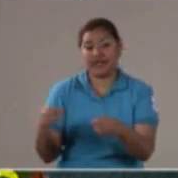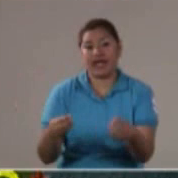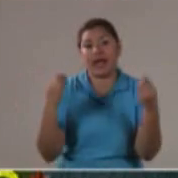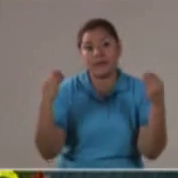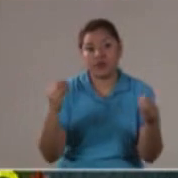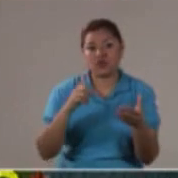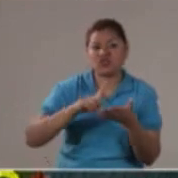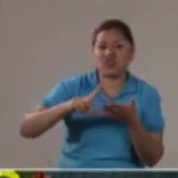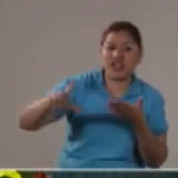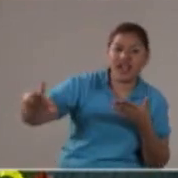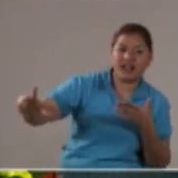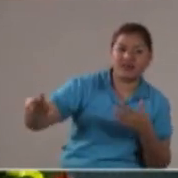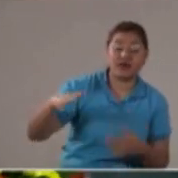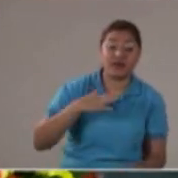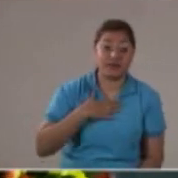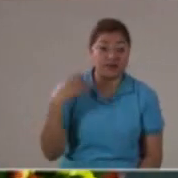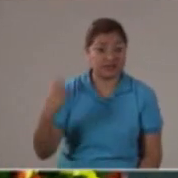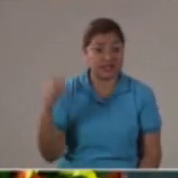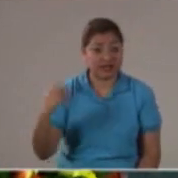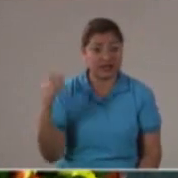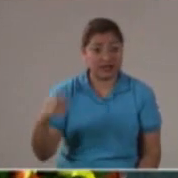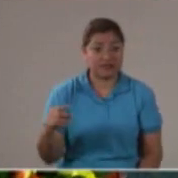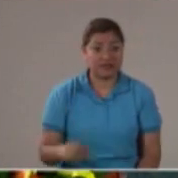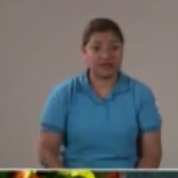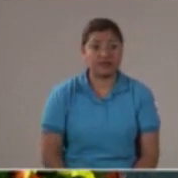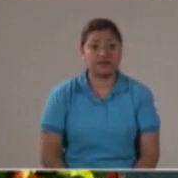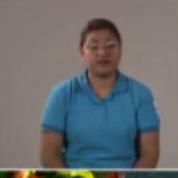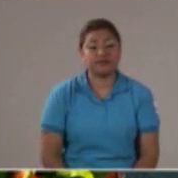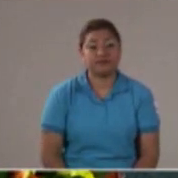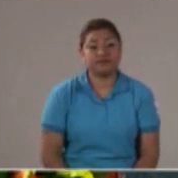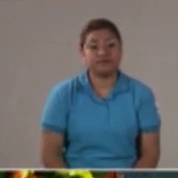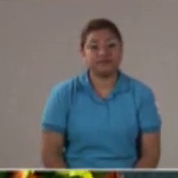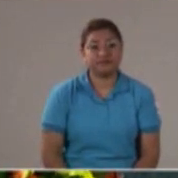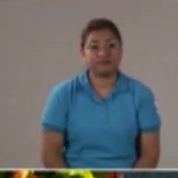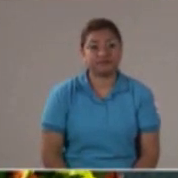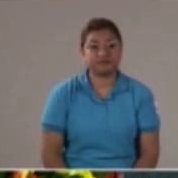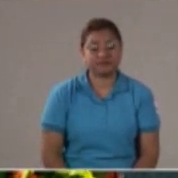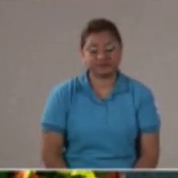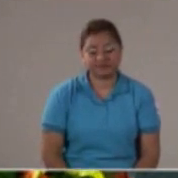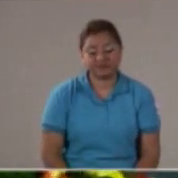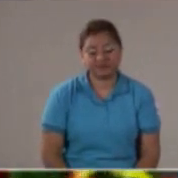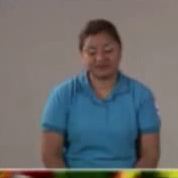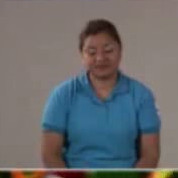A mí me gusta así, uno y a escupir a la calle.